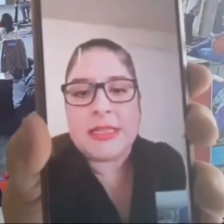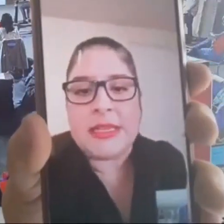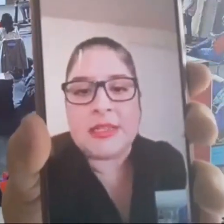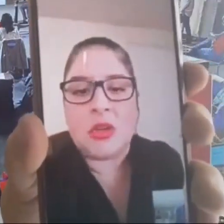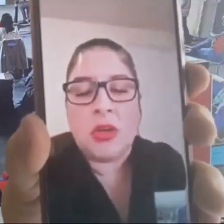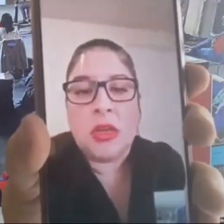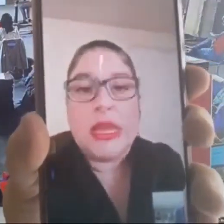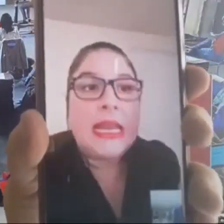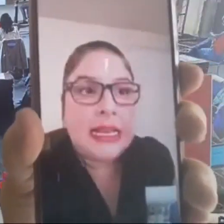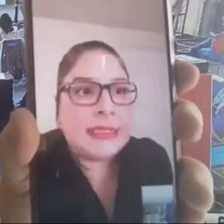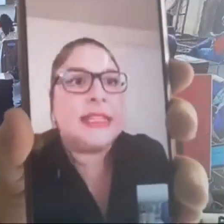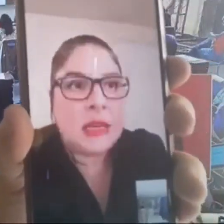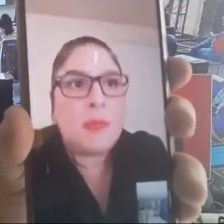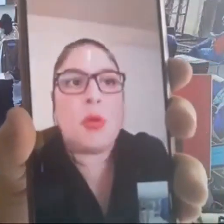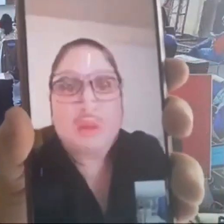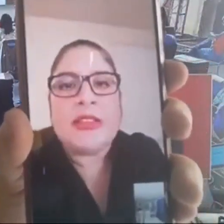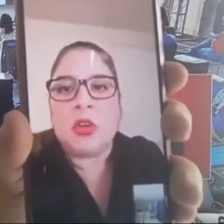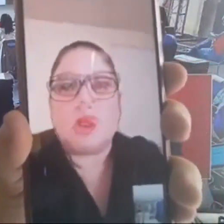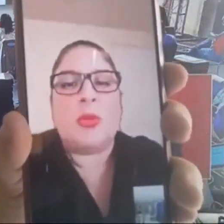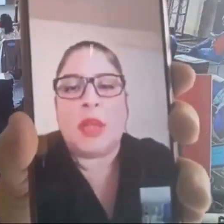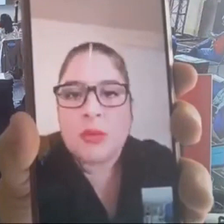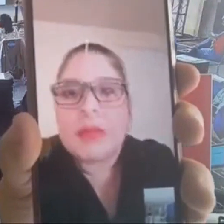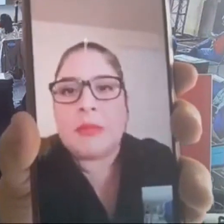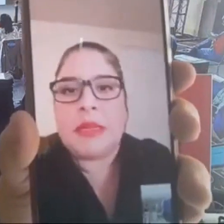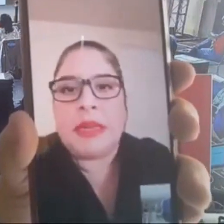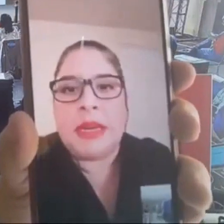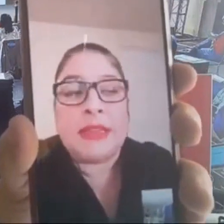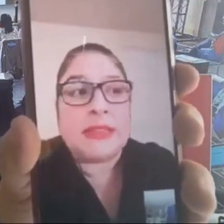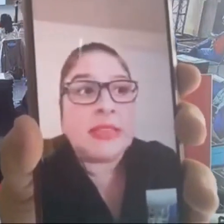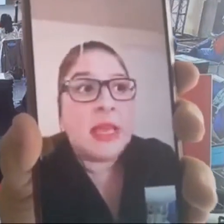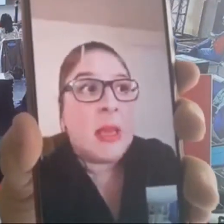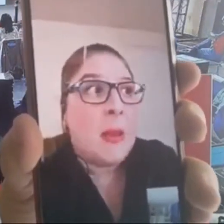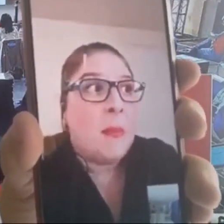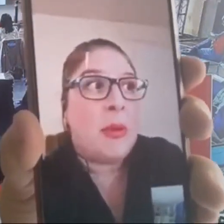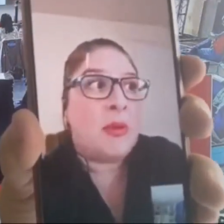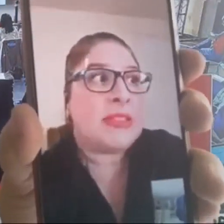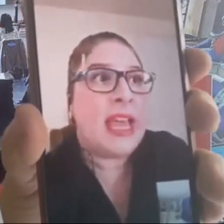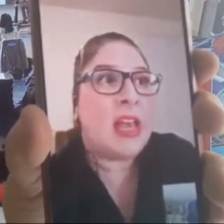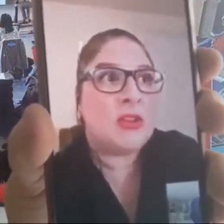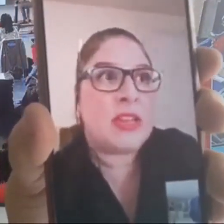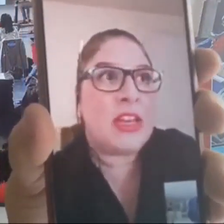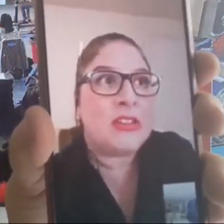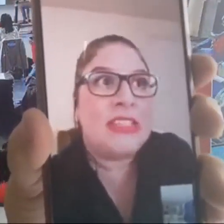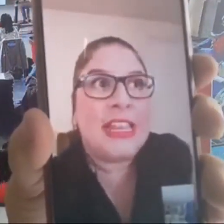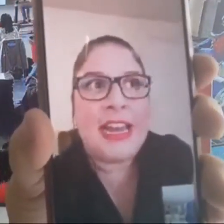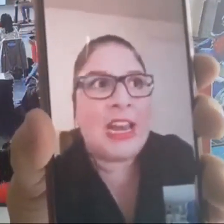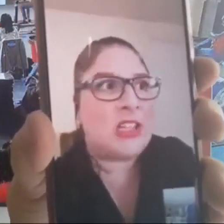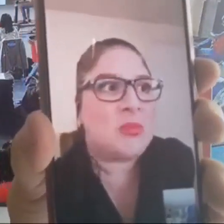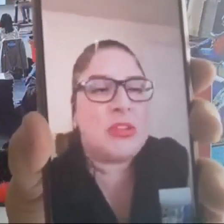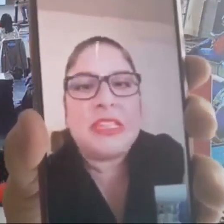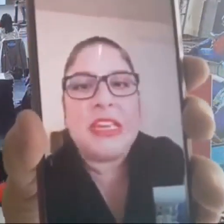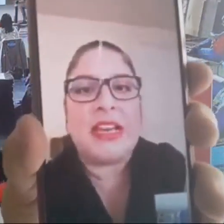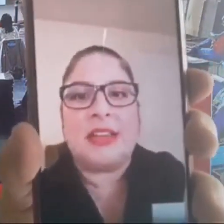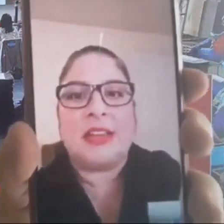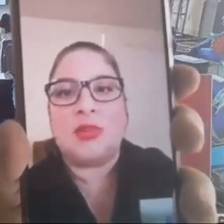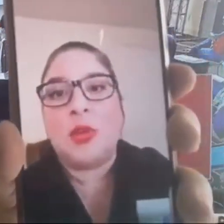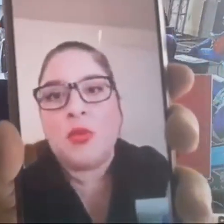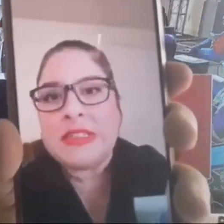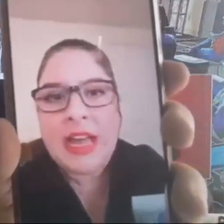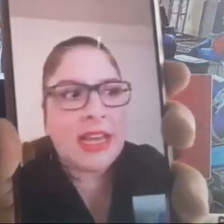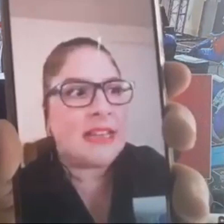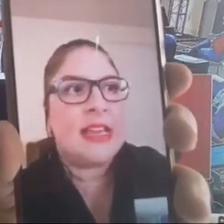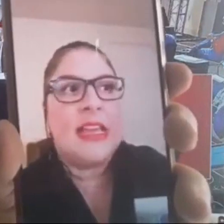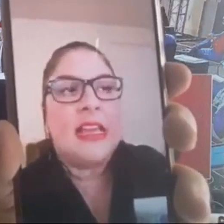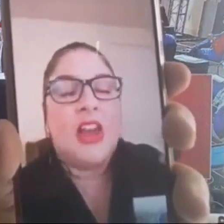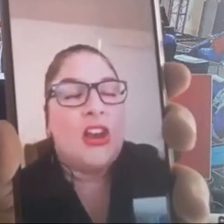las carpetas de investigación, y las desechan por vicios, porque no están bien integradas, pero es que a los que los integran, a las policías, a